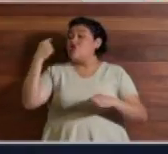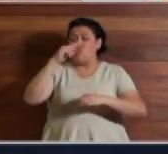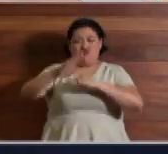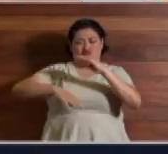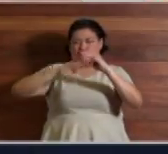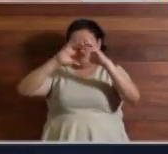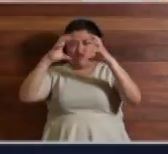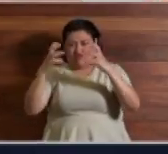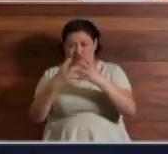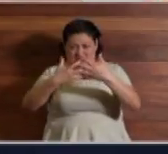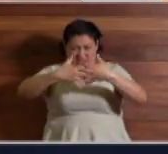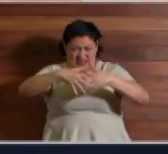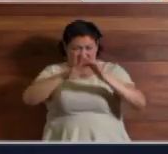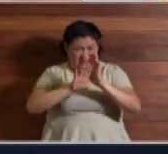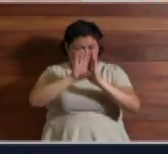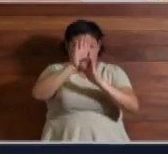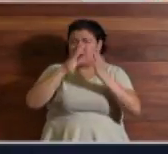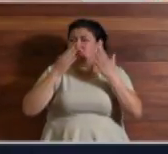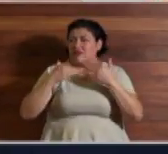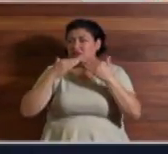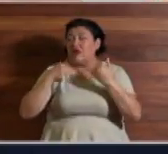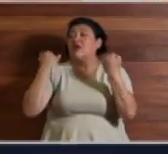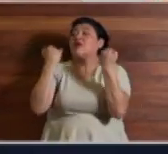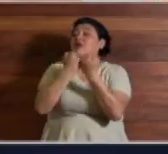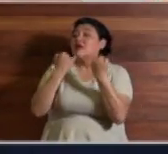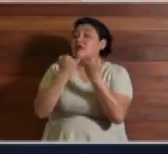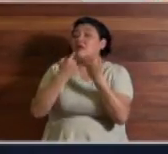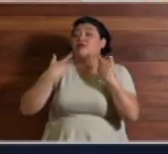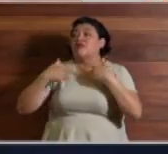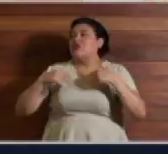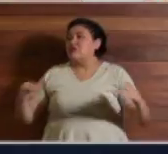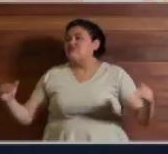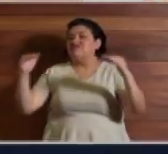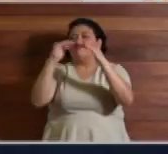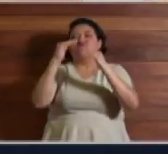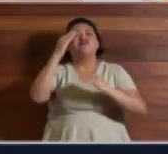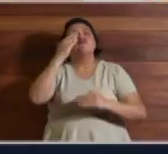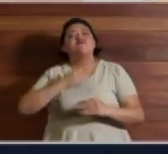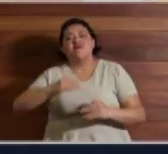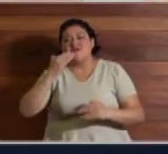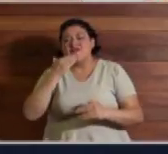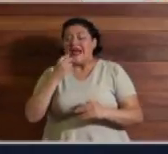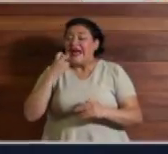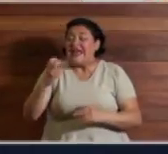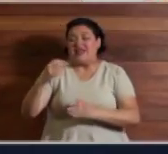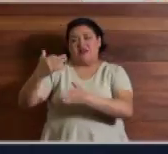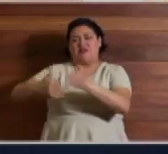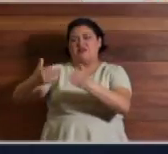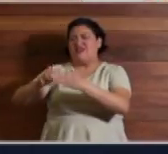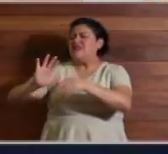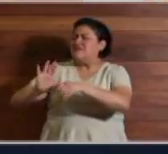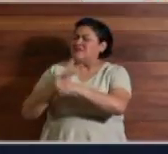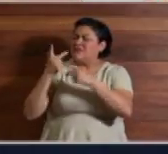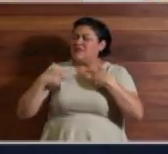alta concentración y erosión de los valores democráticos es un elemento que tenemos que poner en el centro de la reflexión.